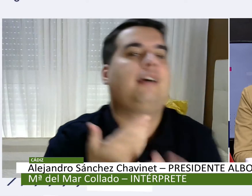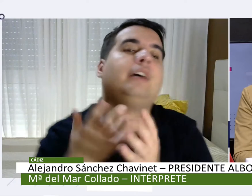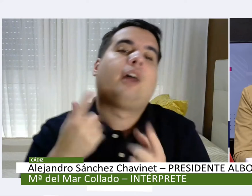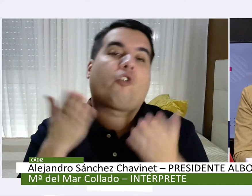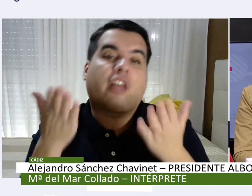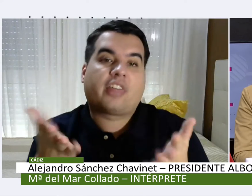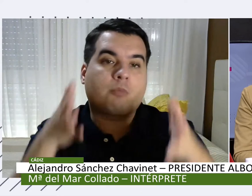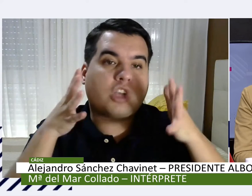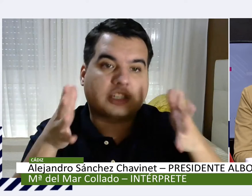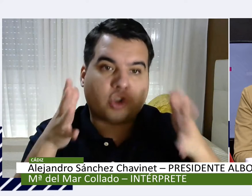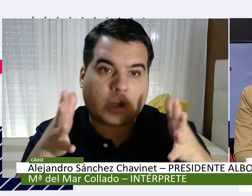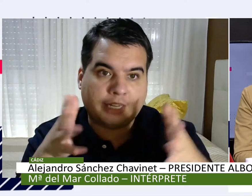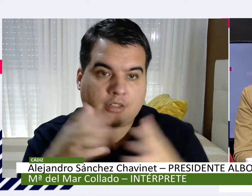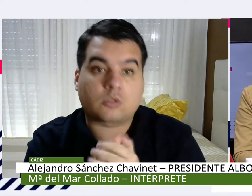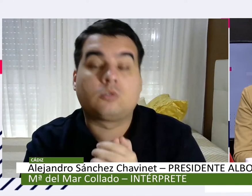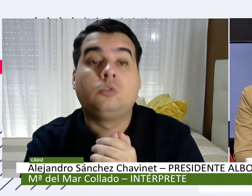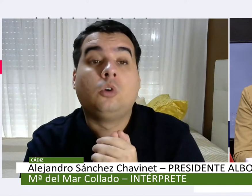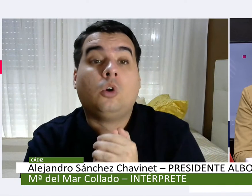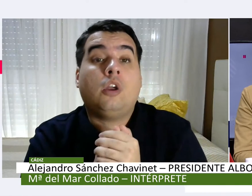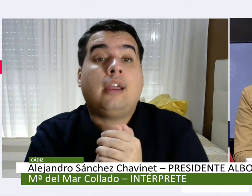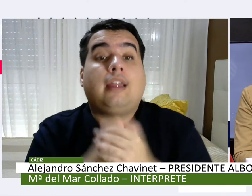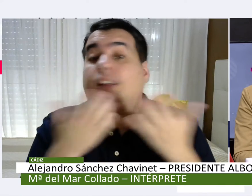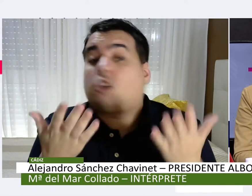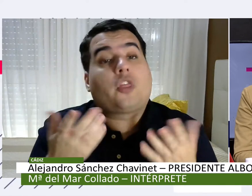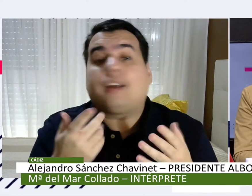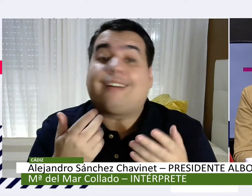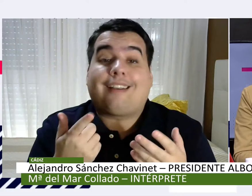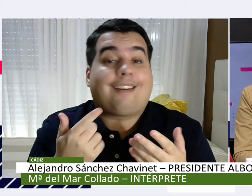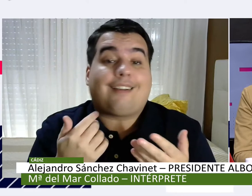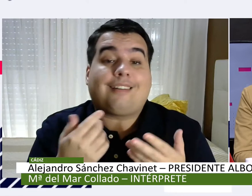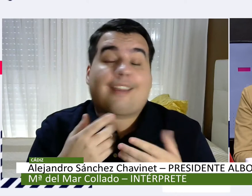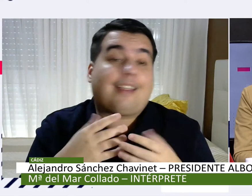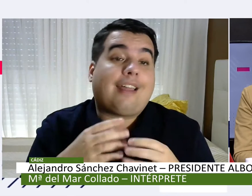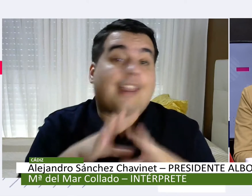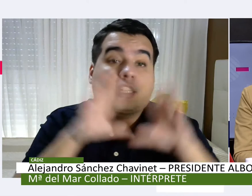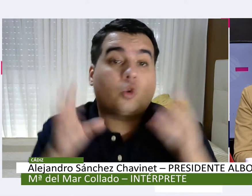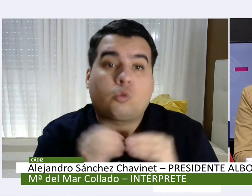copada, ofrecemos asesoramiento. Entonces,